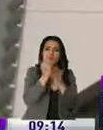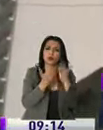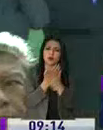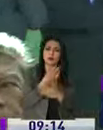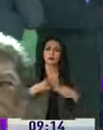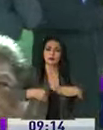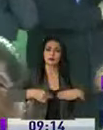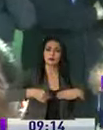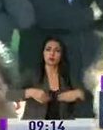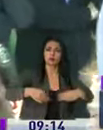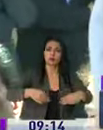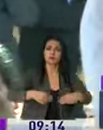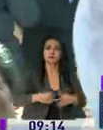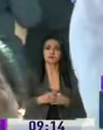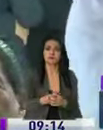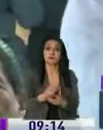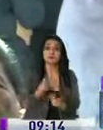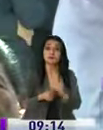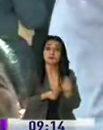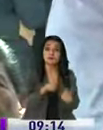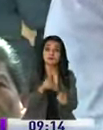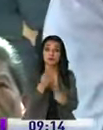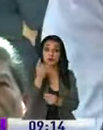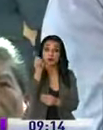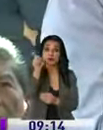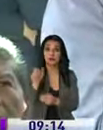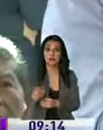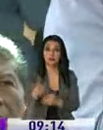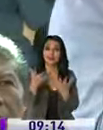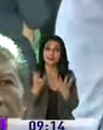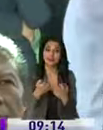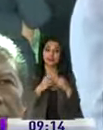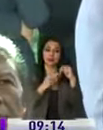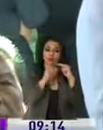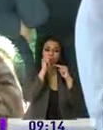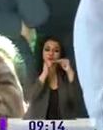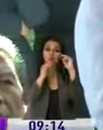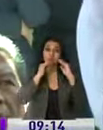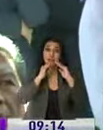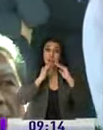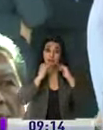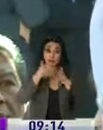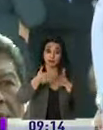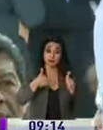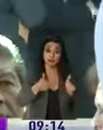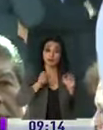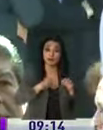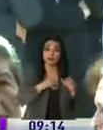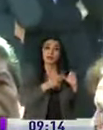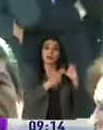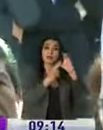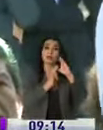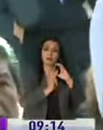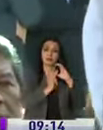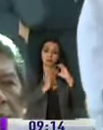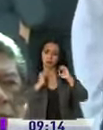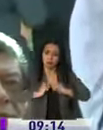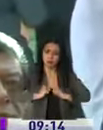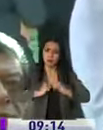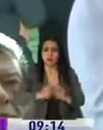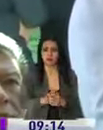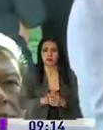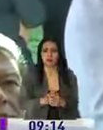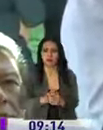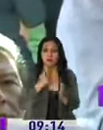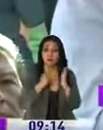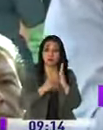nuevo mecanismo. Que lo que hace es permitir que una persona que quiera construirse su casita, acceder a un crédito hipotecario,